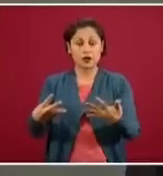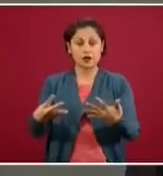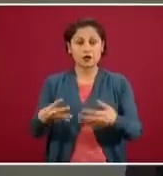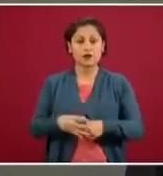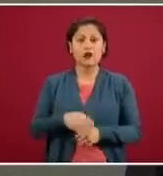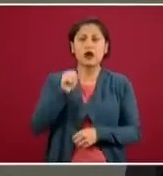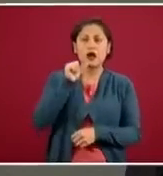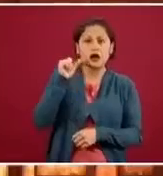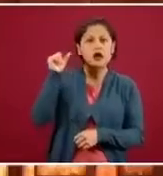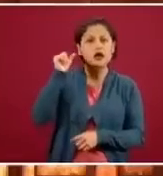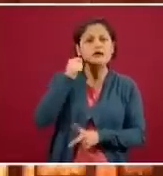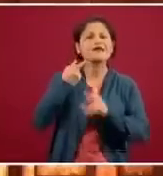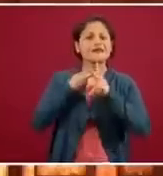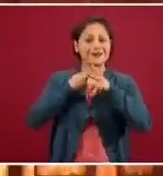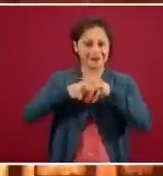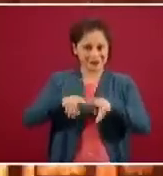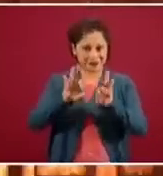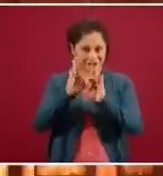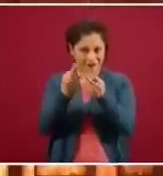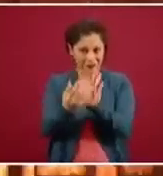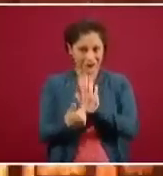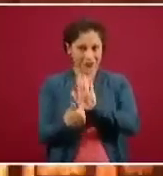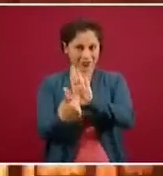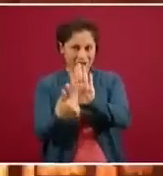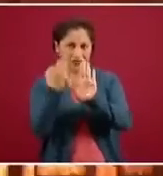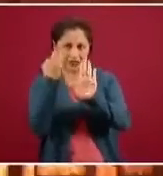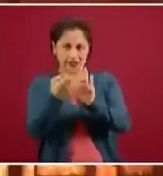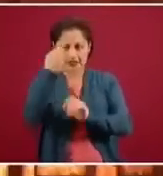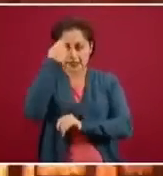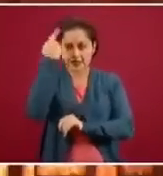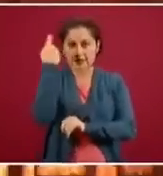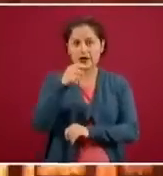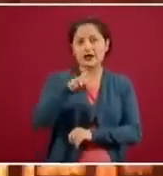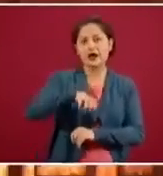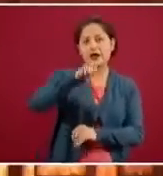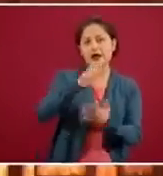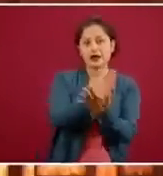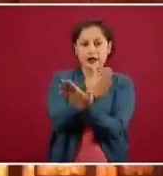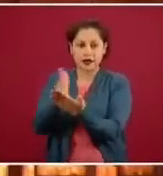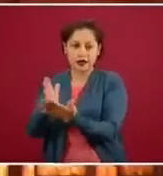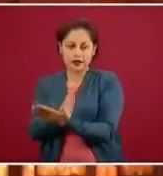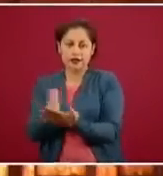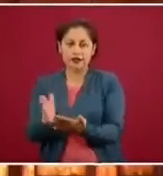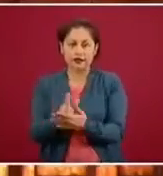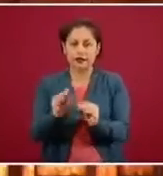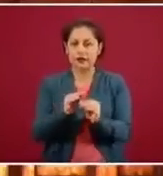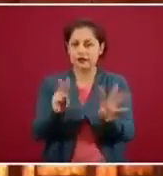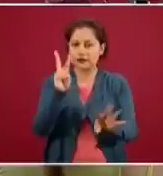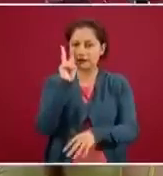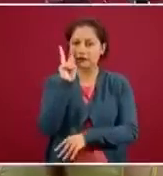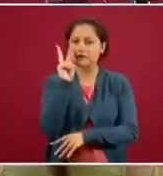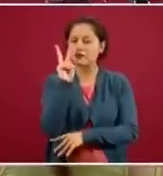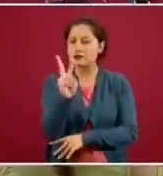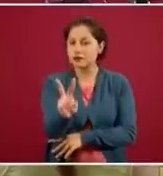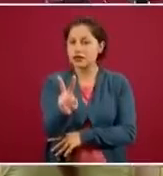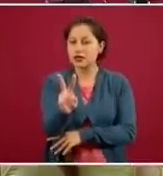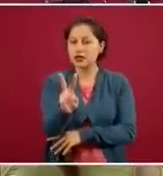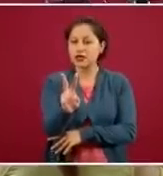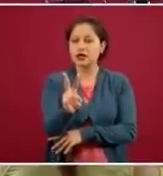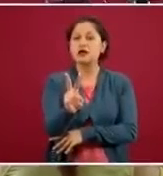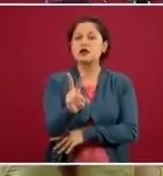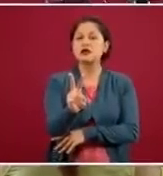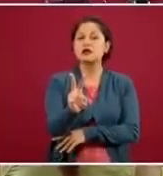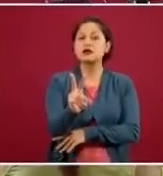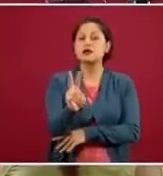día de ayer, que para efectos de grupo de edad nos revela precisamente cómo en estos 3 grupos que